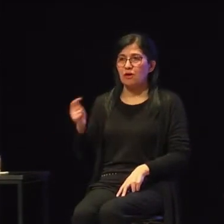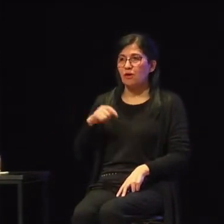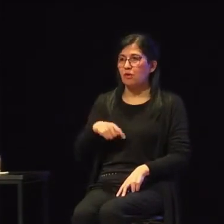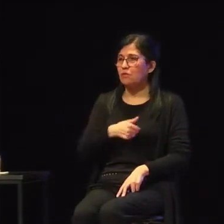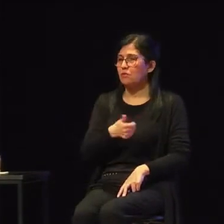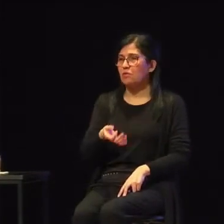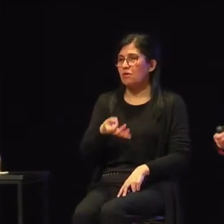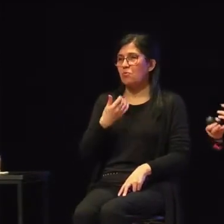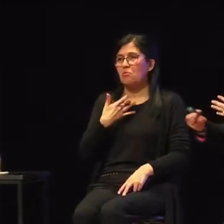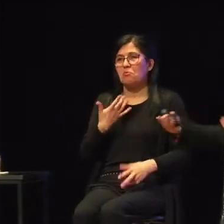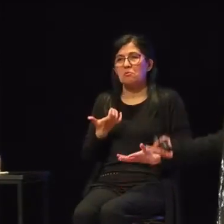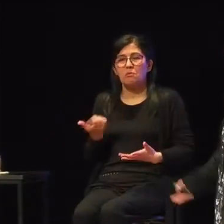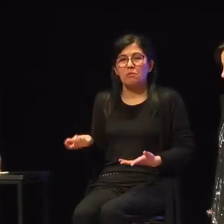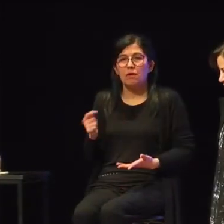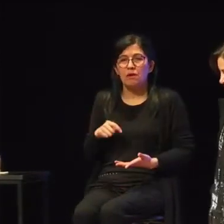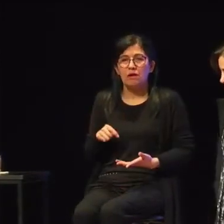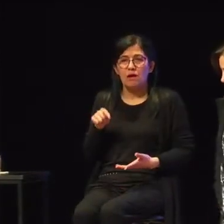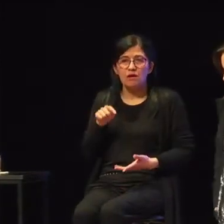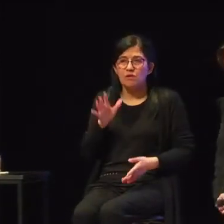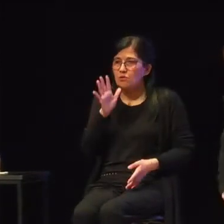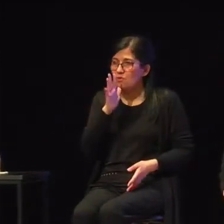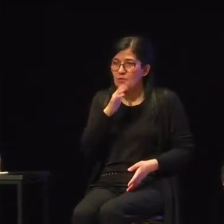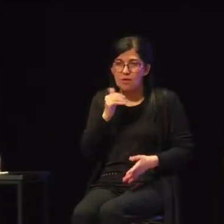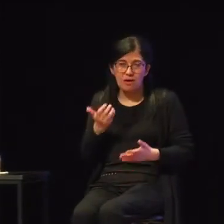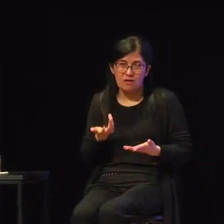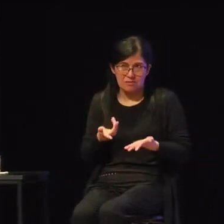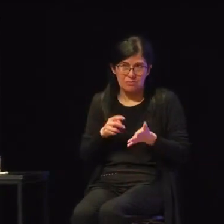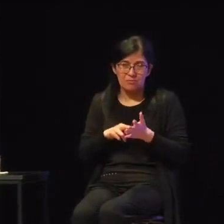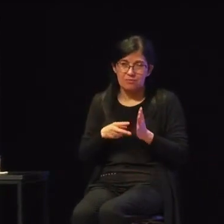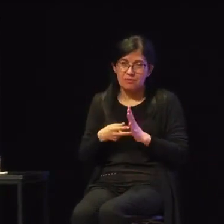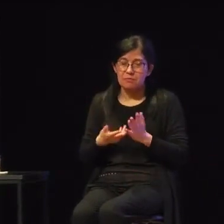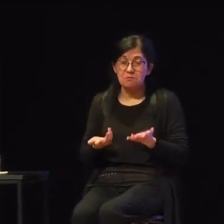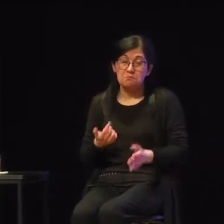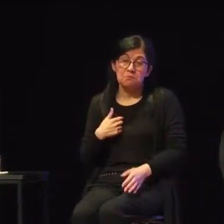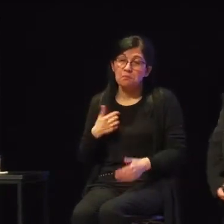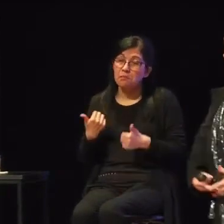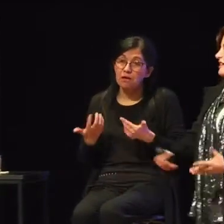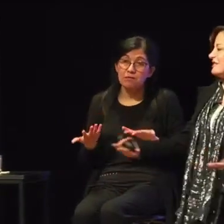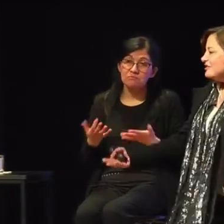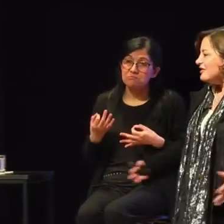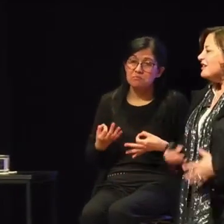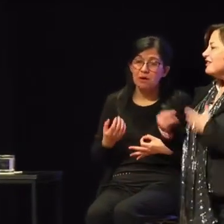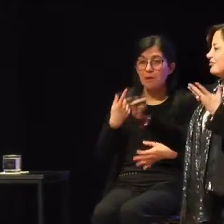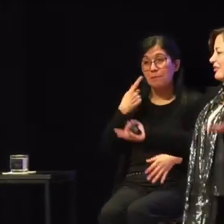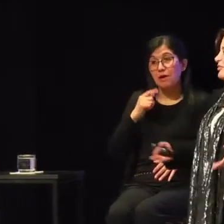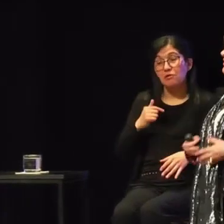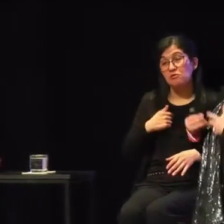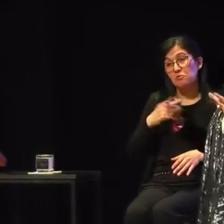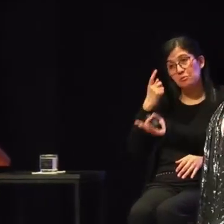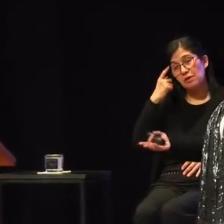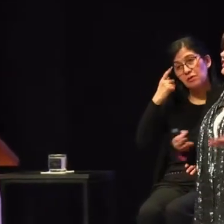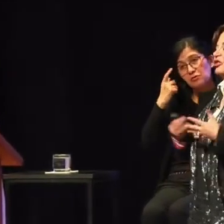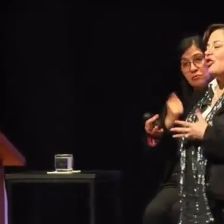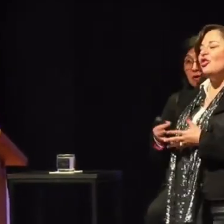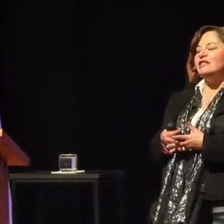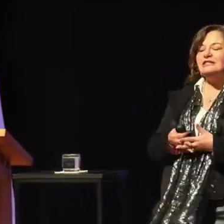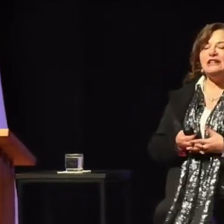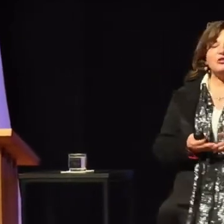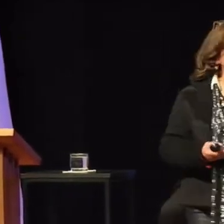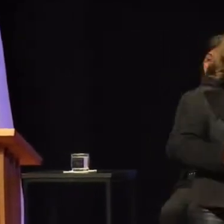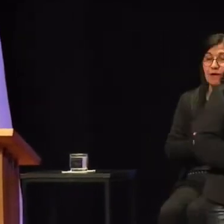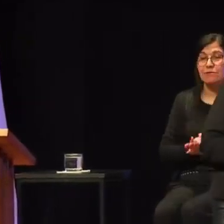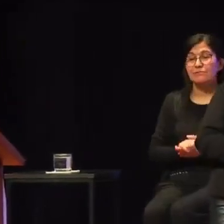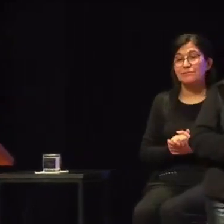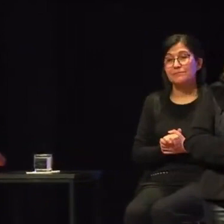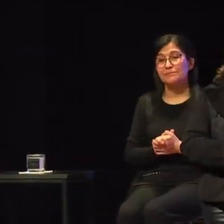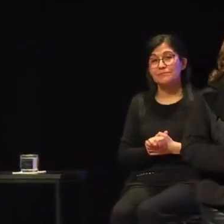vienen si nosotros no tenemos lesiones por presión? Ya le digo yo, perfecto, pero te va a hacer bien una prevalencia con ojos